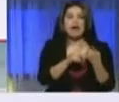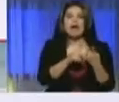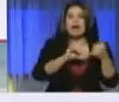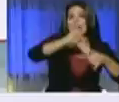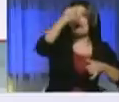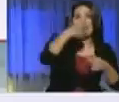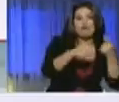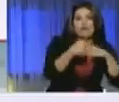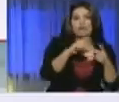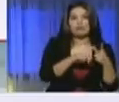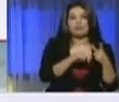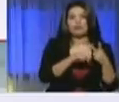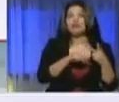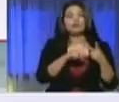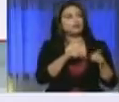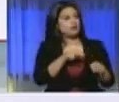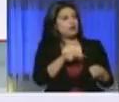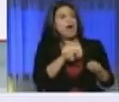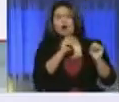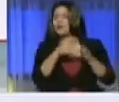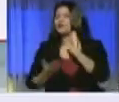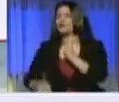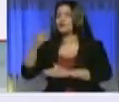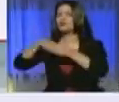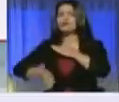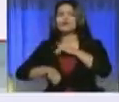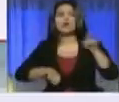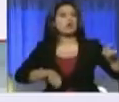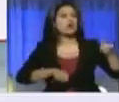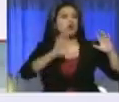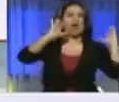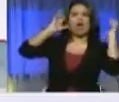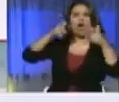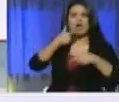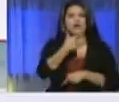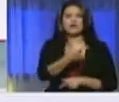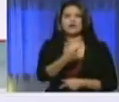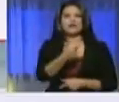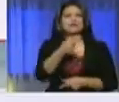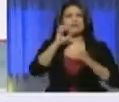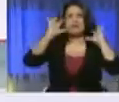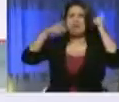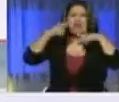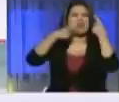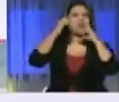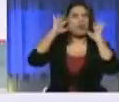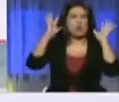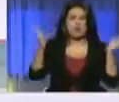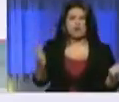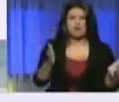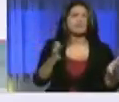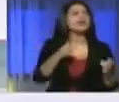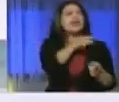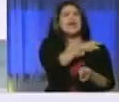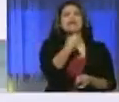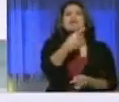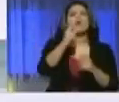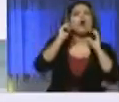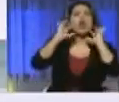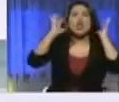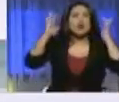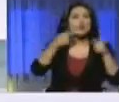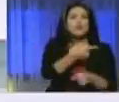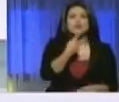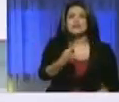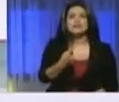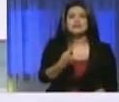decir barrabasada. Lo que ha dicho Fedecámara es una barrabasada, así lo digo, señores de Fedecámara, una barrabasada que no aguanta